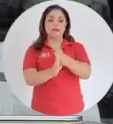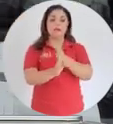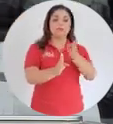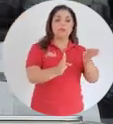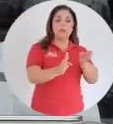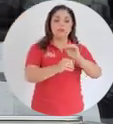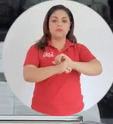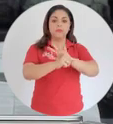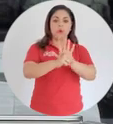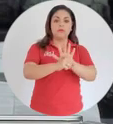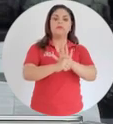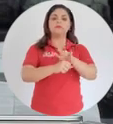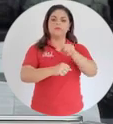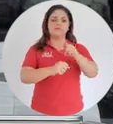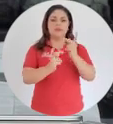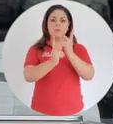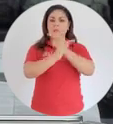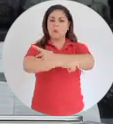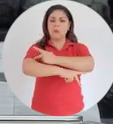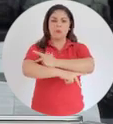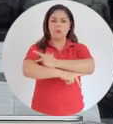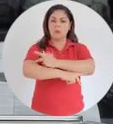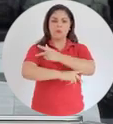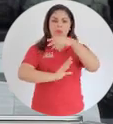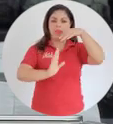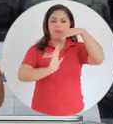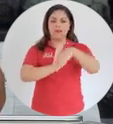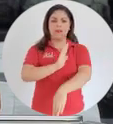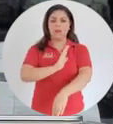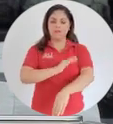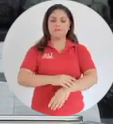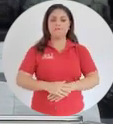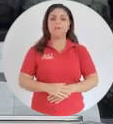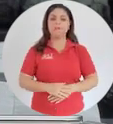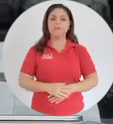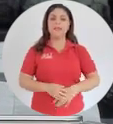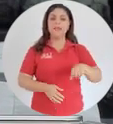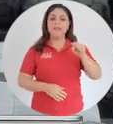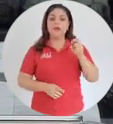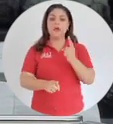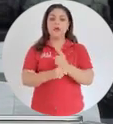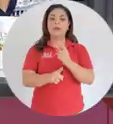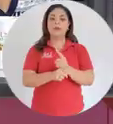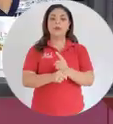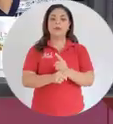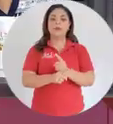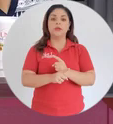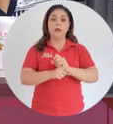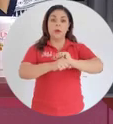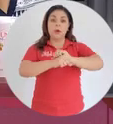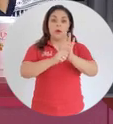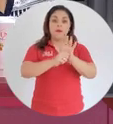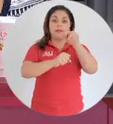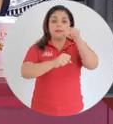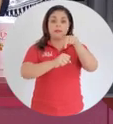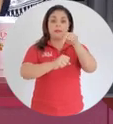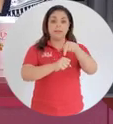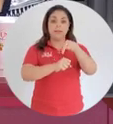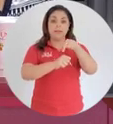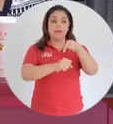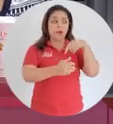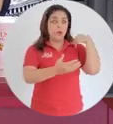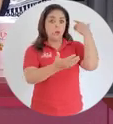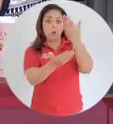la situación realmente se ha agravado considerablemente. Sí, efectivamente la pandemia lo que llega a